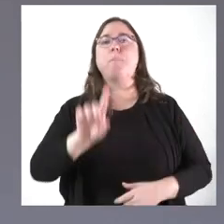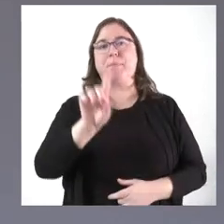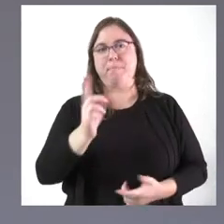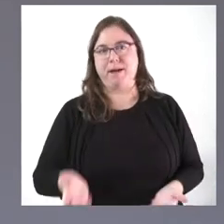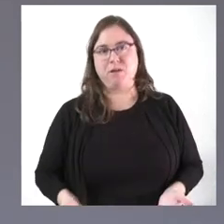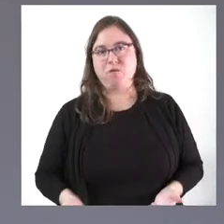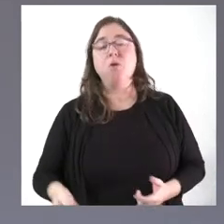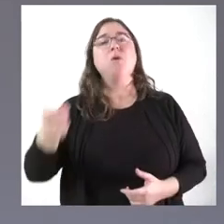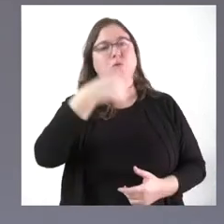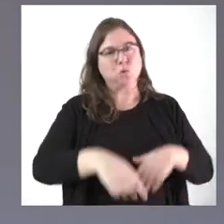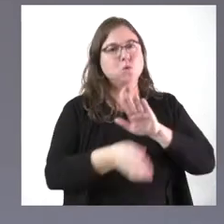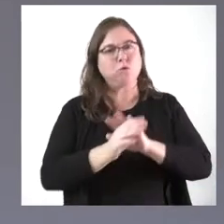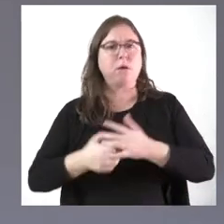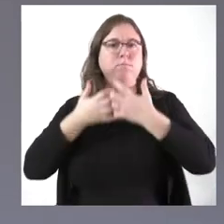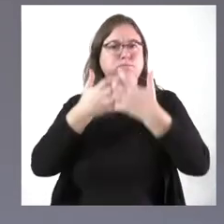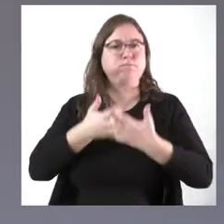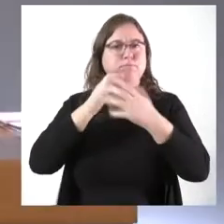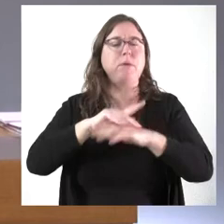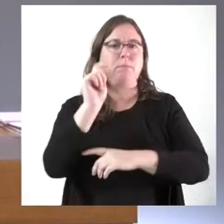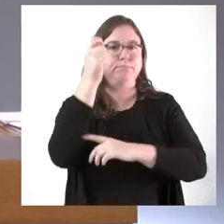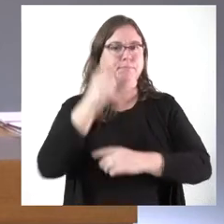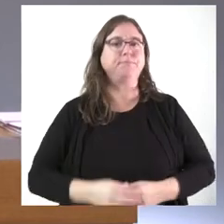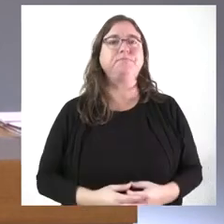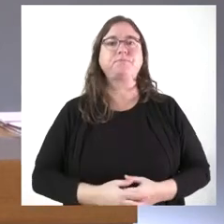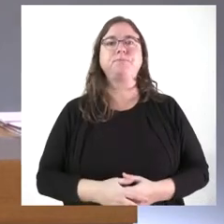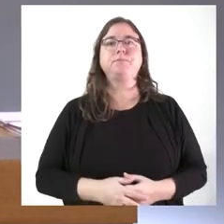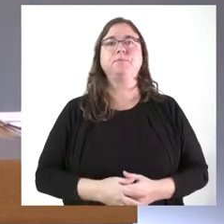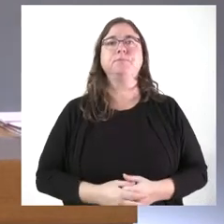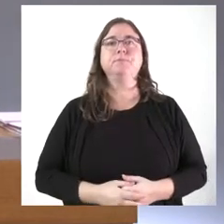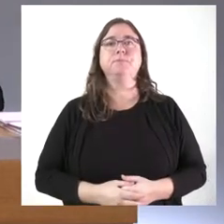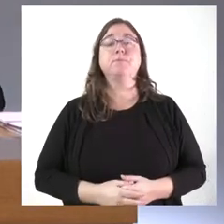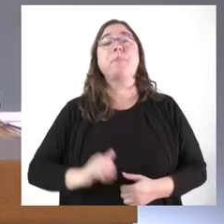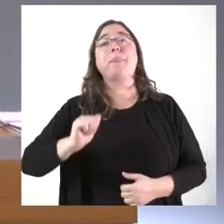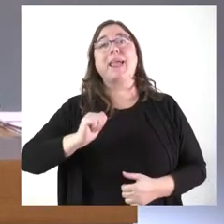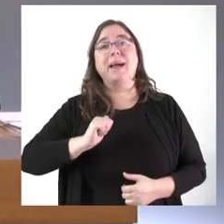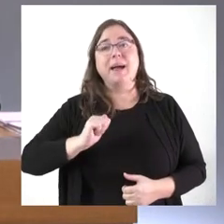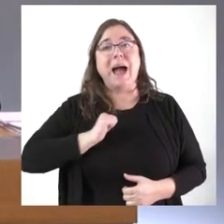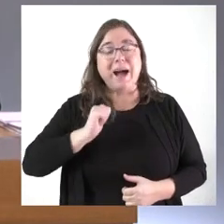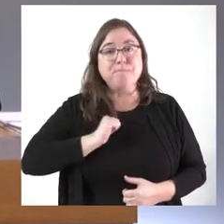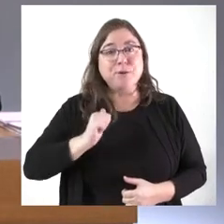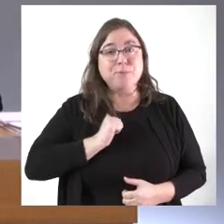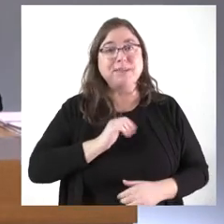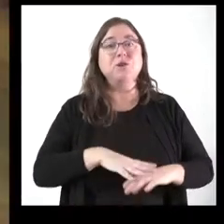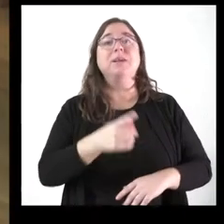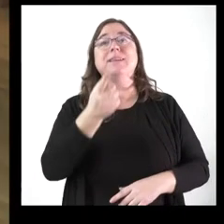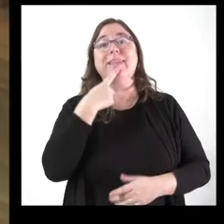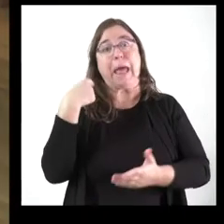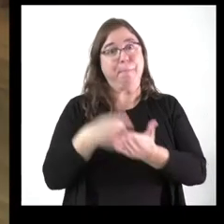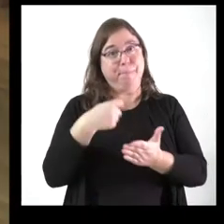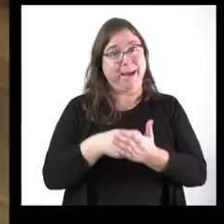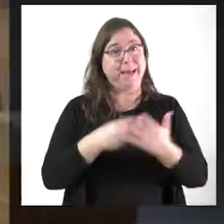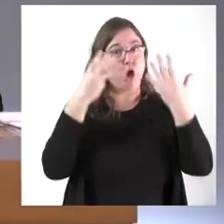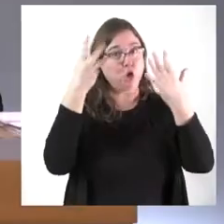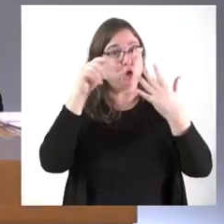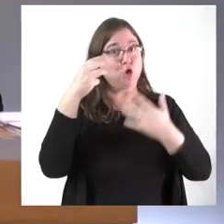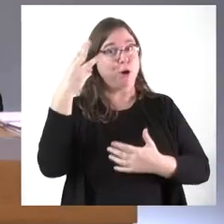en ese sentido Seguiremos luchando para que esto sea así y aprovecho también para insistirle que nos paguen los 8,8 millones de